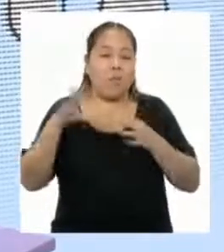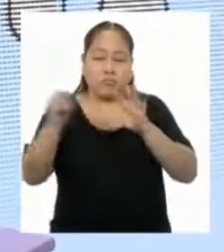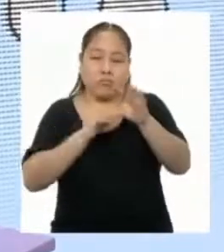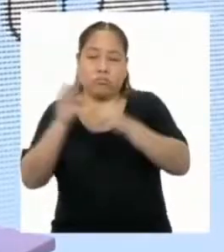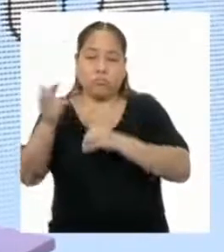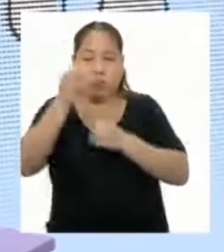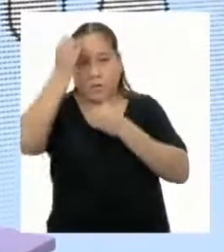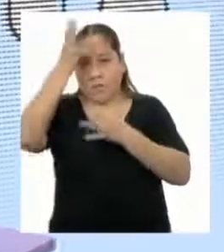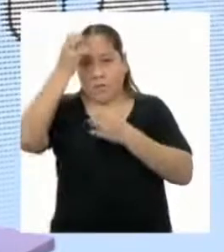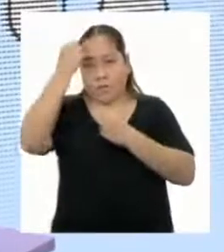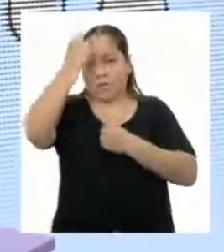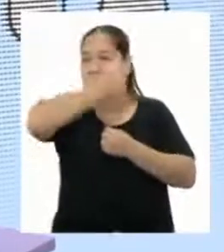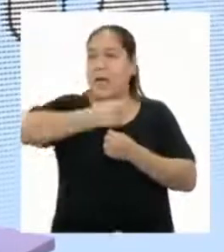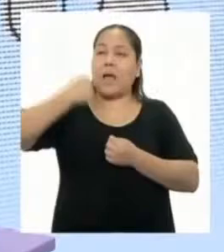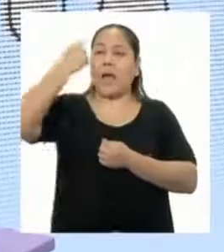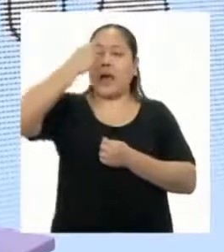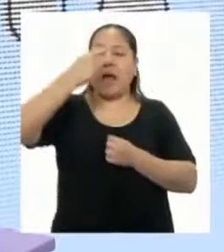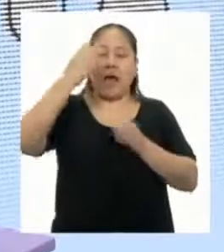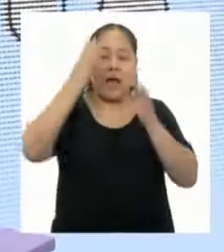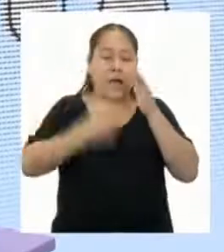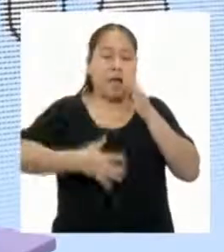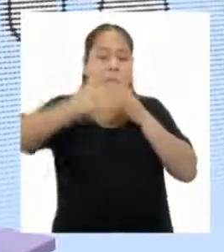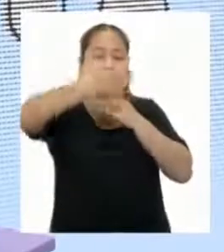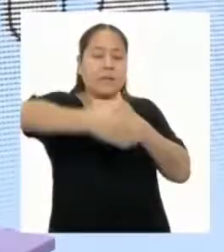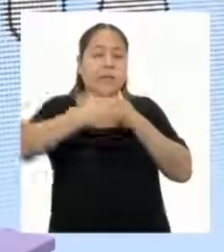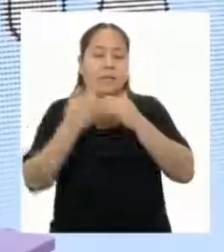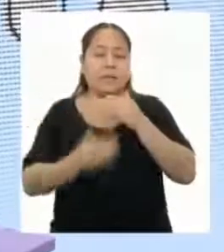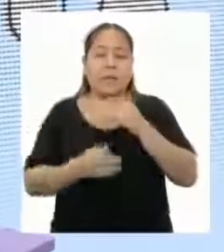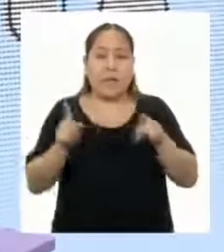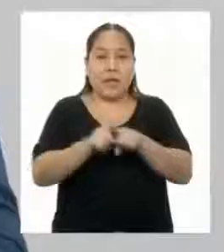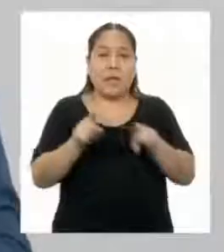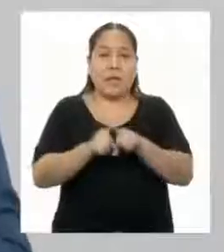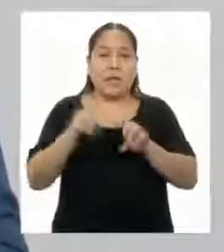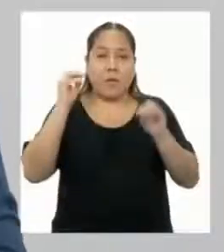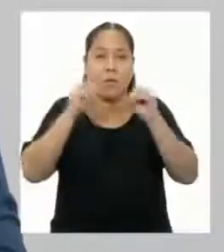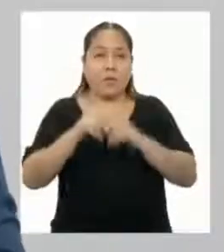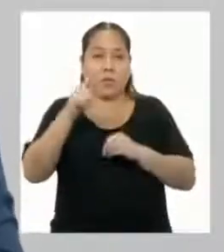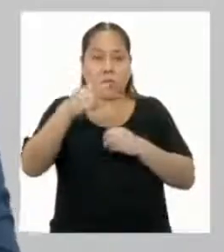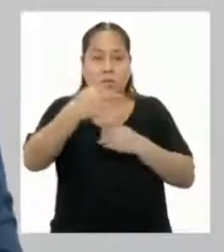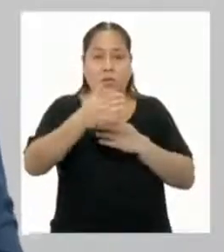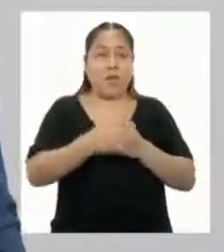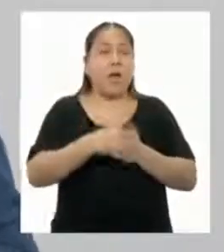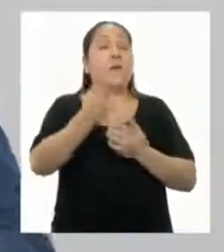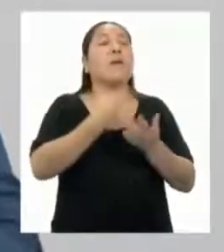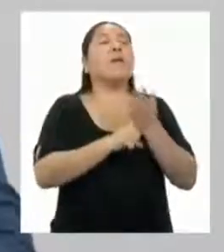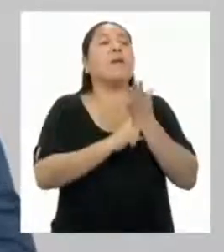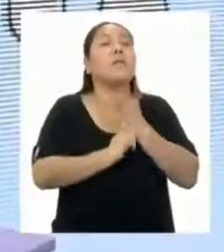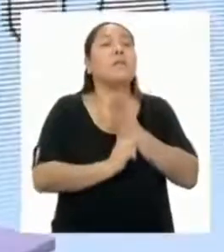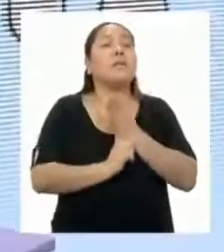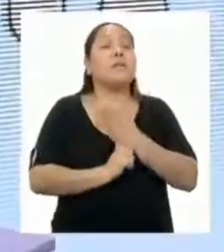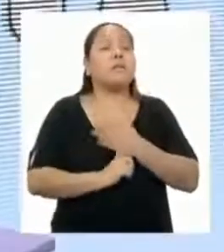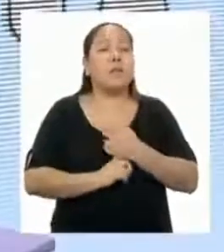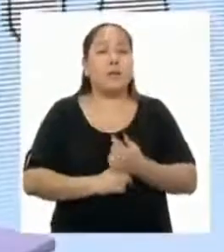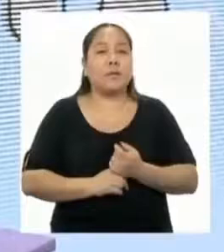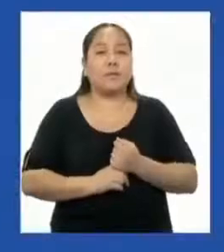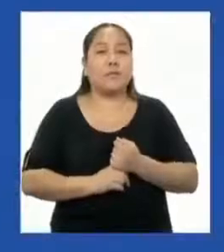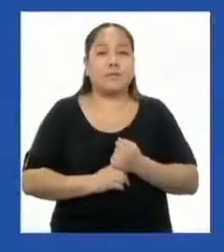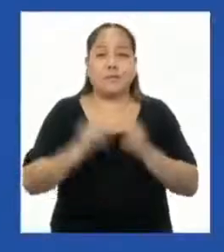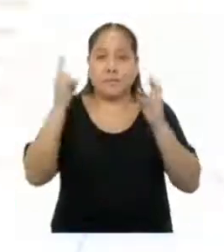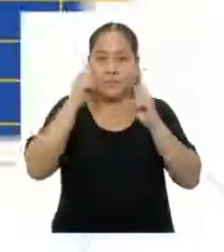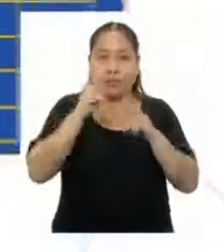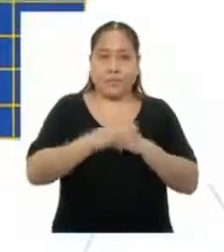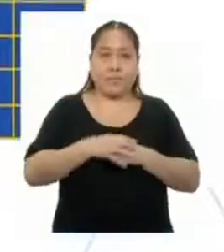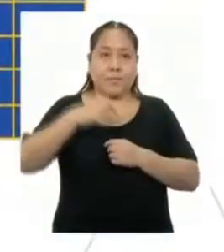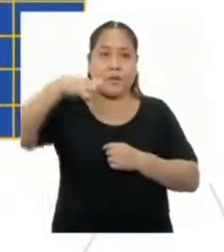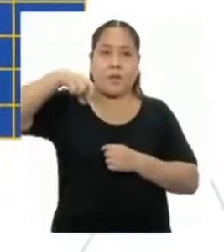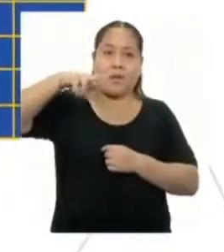datos sobre las caras de los prismas y los agregué a una tabla también. A ver, Yaremis, enséñame. Mira,